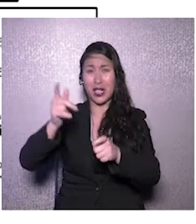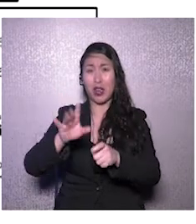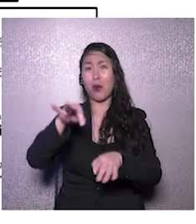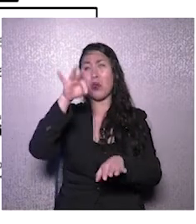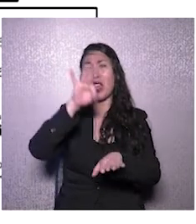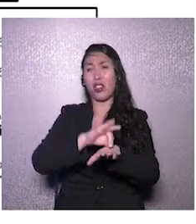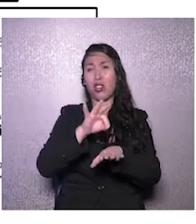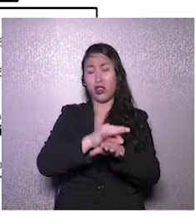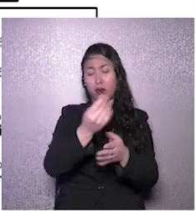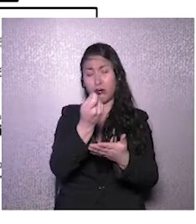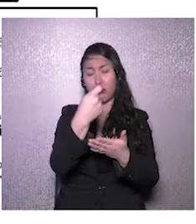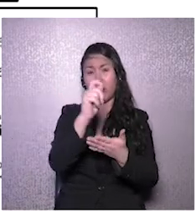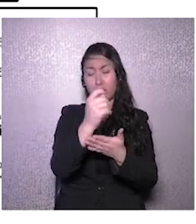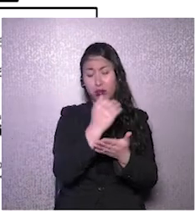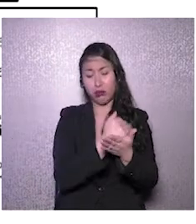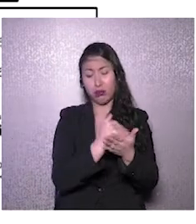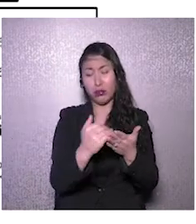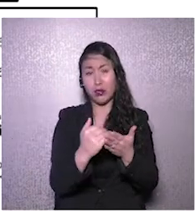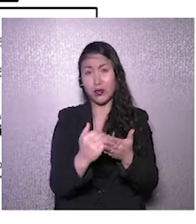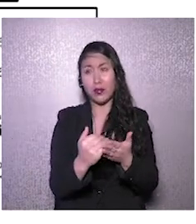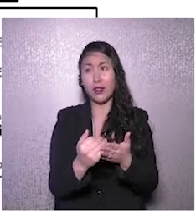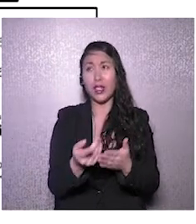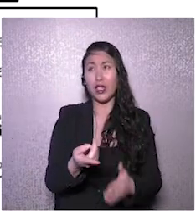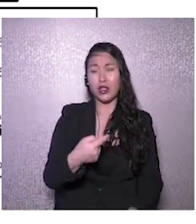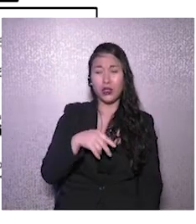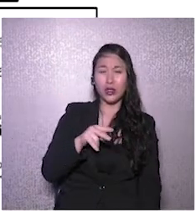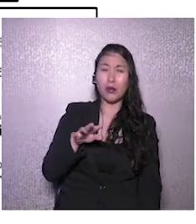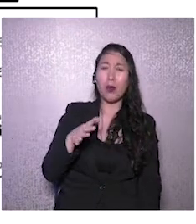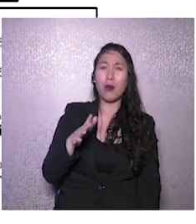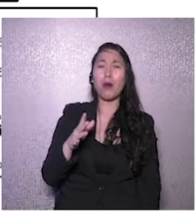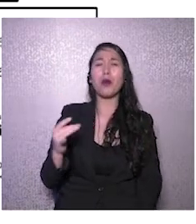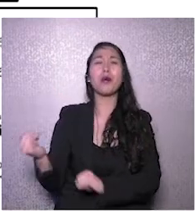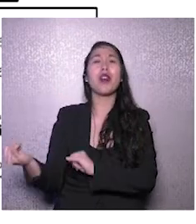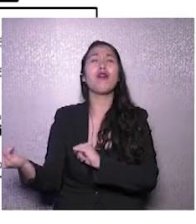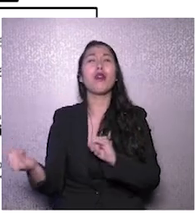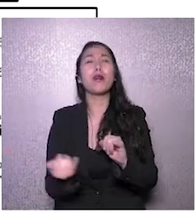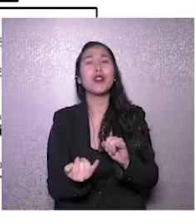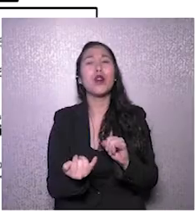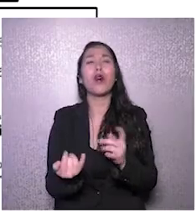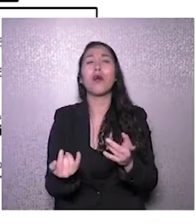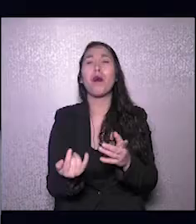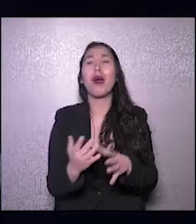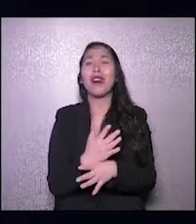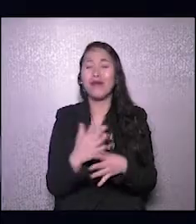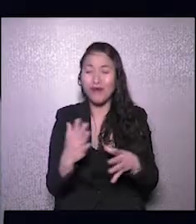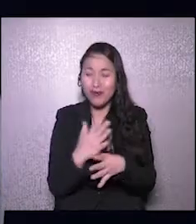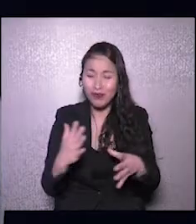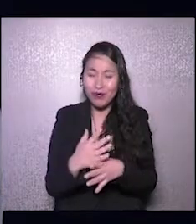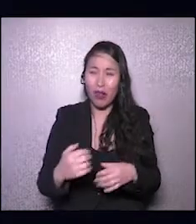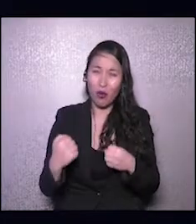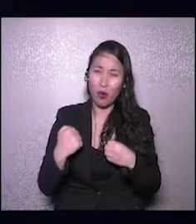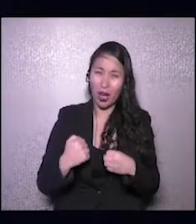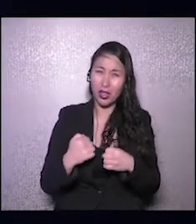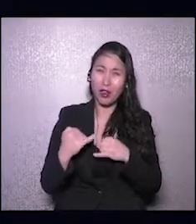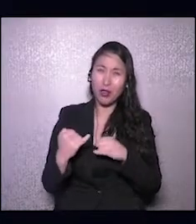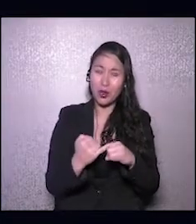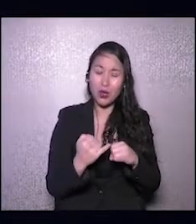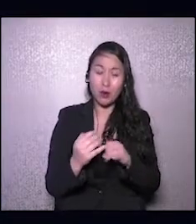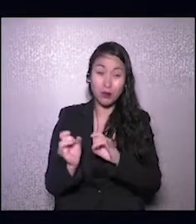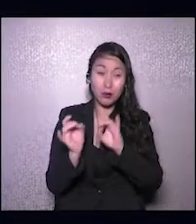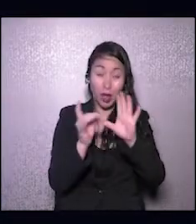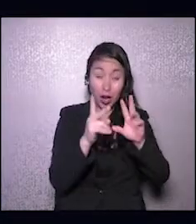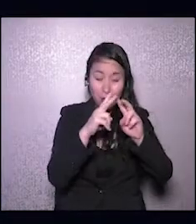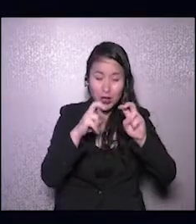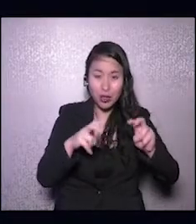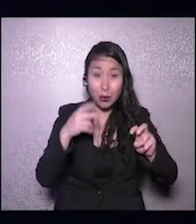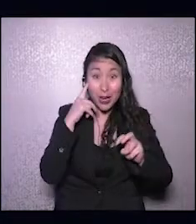paquetizador. Nosotros con los registros clínicos electrónicos deberíamos entregar una información mucho más rica a los investigadores para que puedan agrupar a sus pacientes en sus estudios